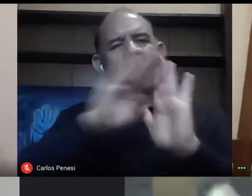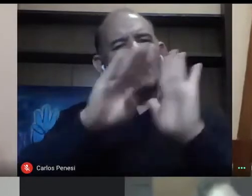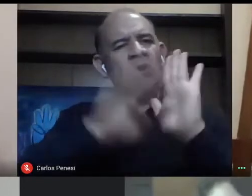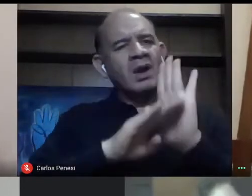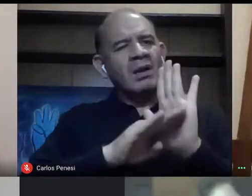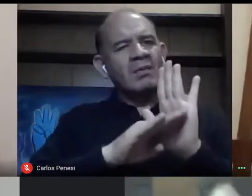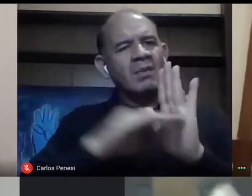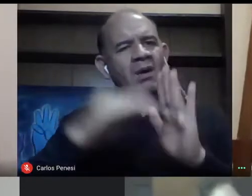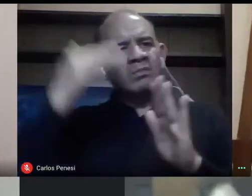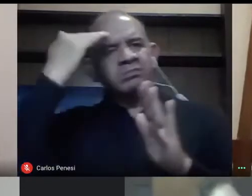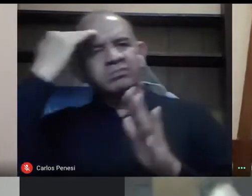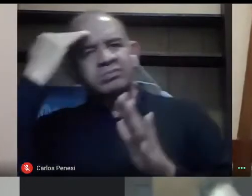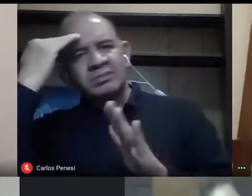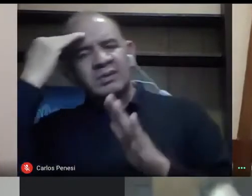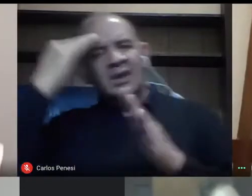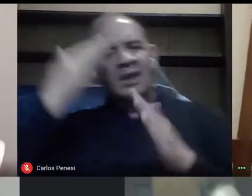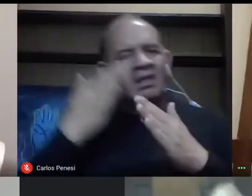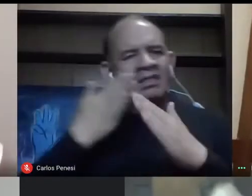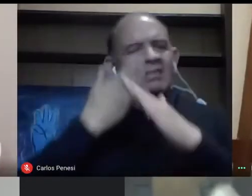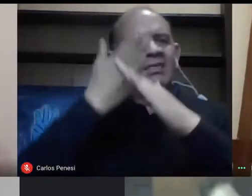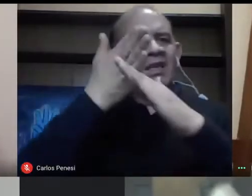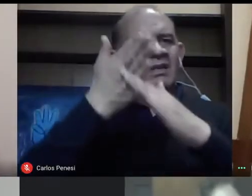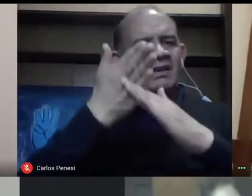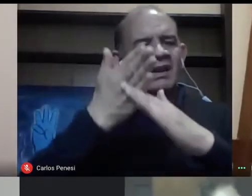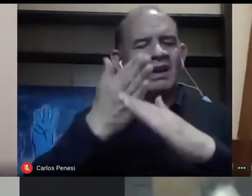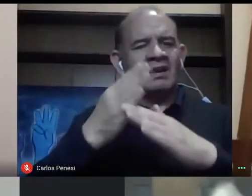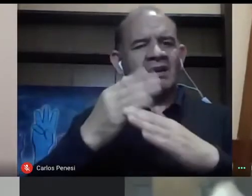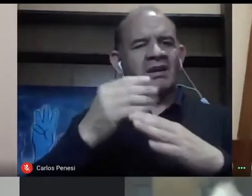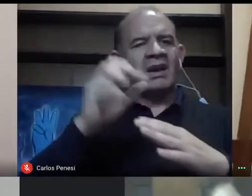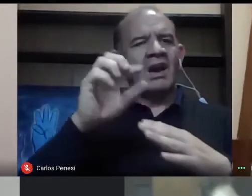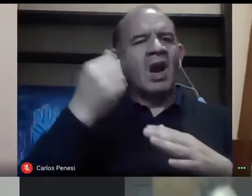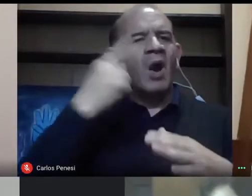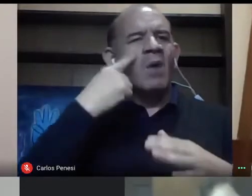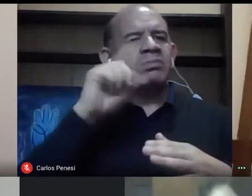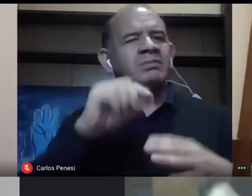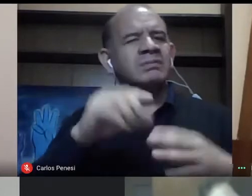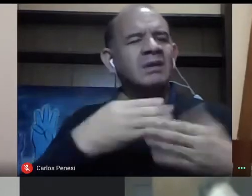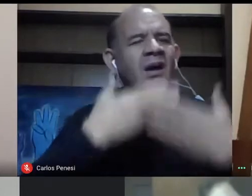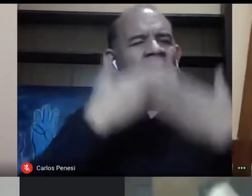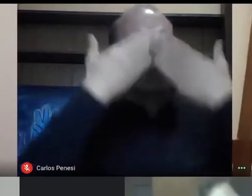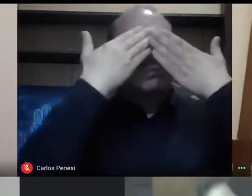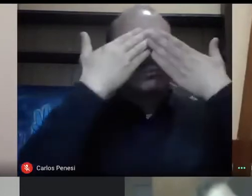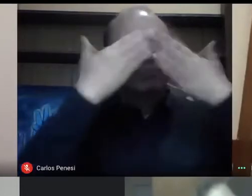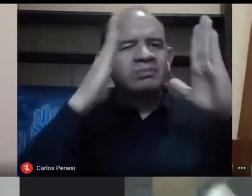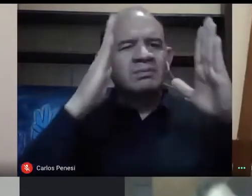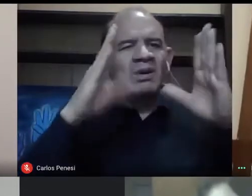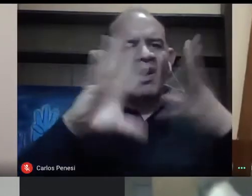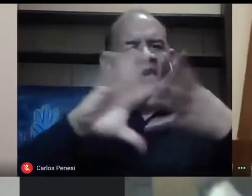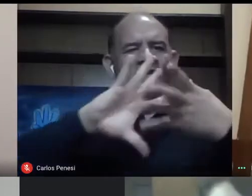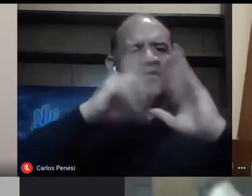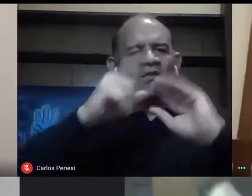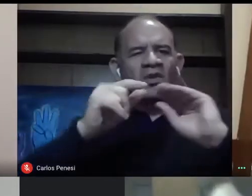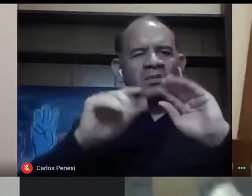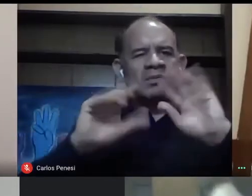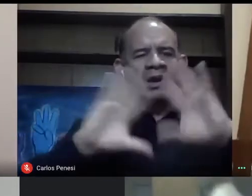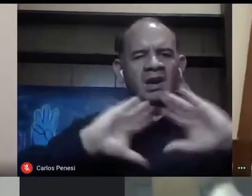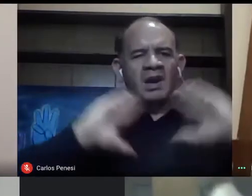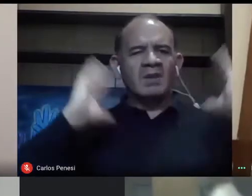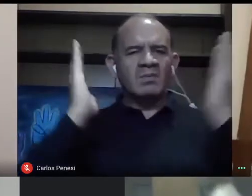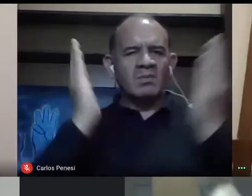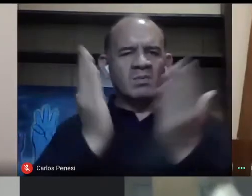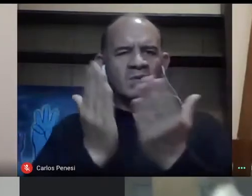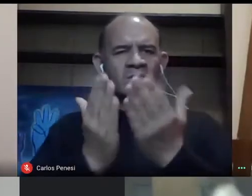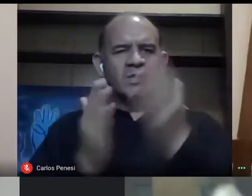el Consorcio de Libros Accesibles de la OMPI, donde justamente se está generando un sistema a nivel global, se ha generado